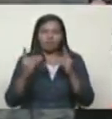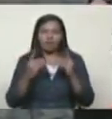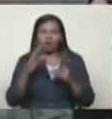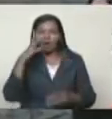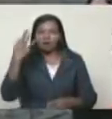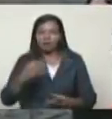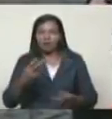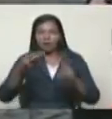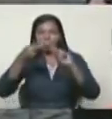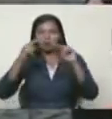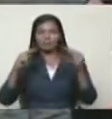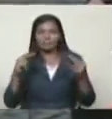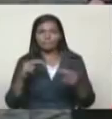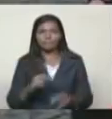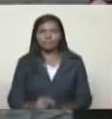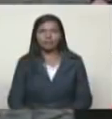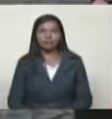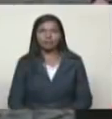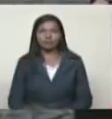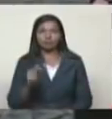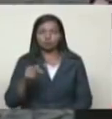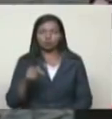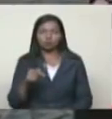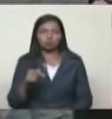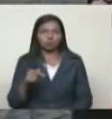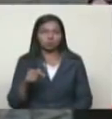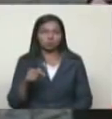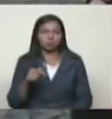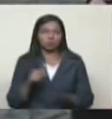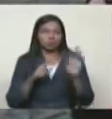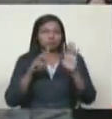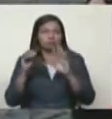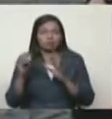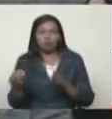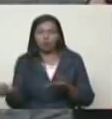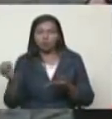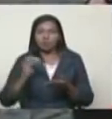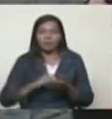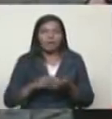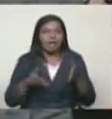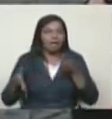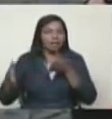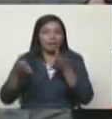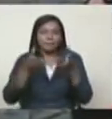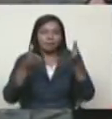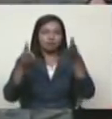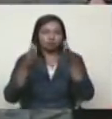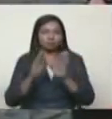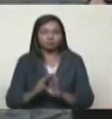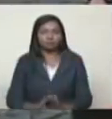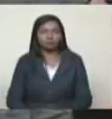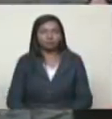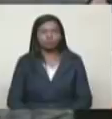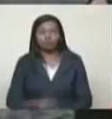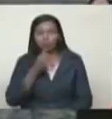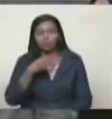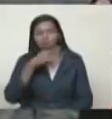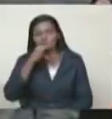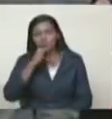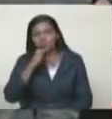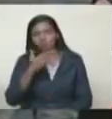paz. Esta es la enésima vez que hemos reiniciado el camino y son buenas